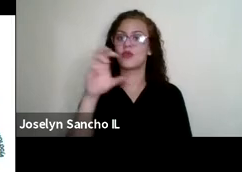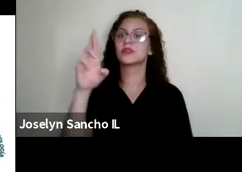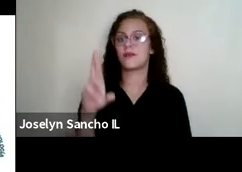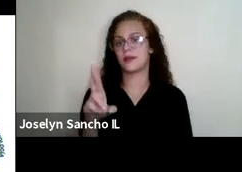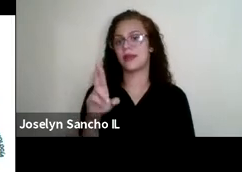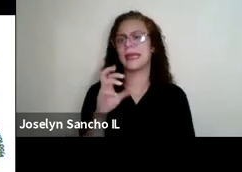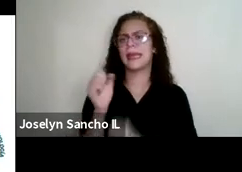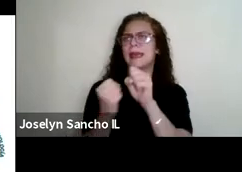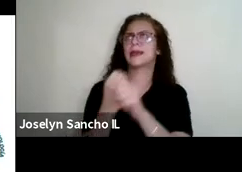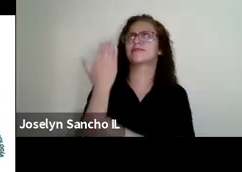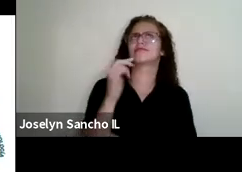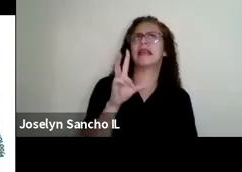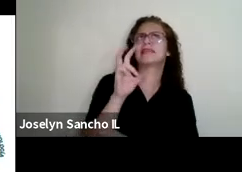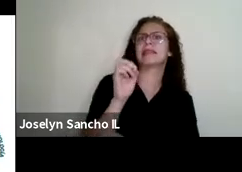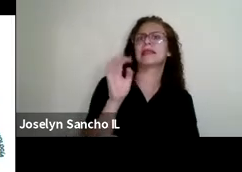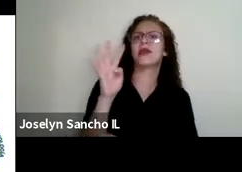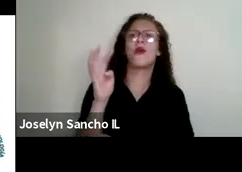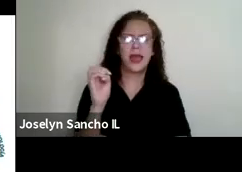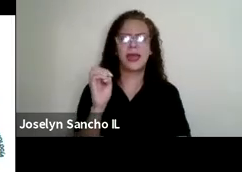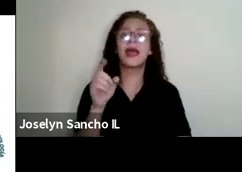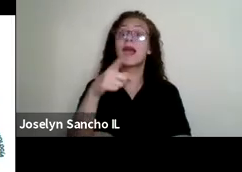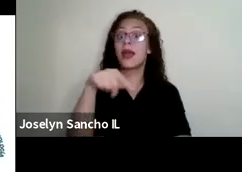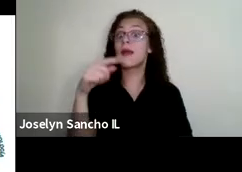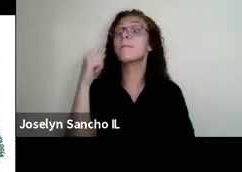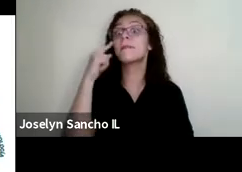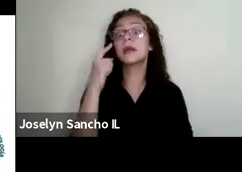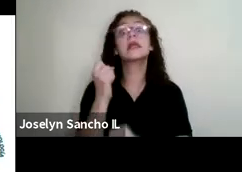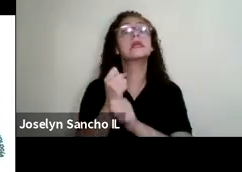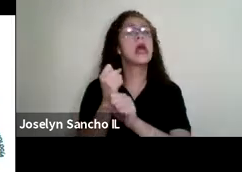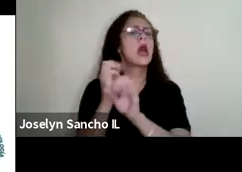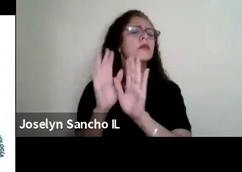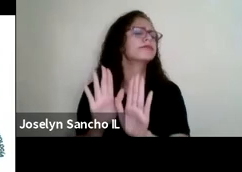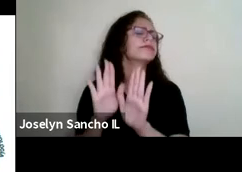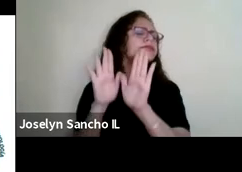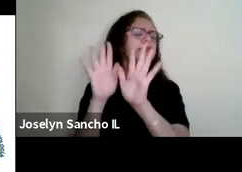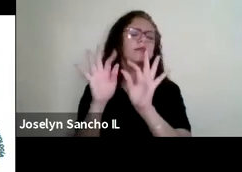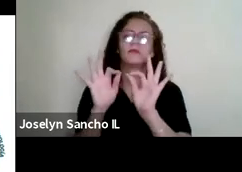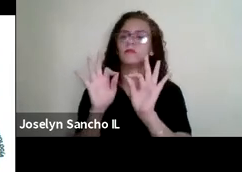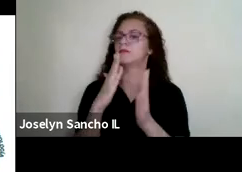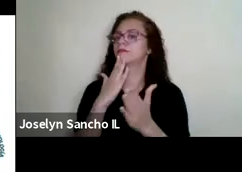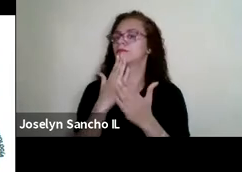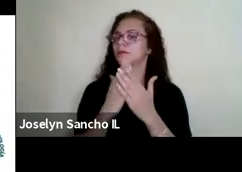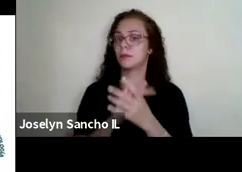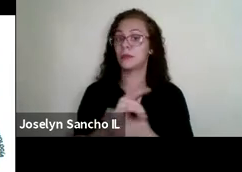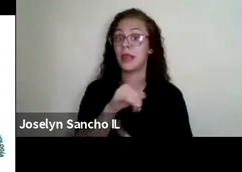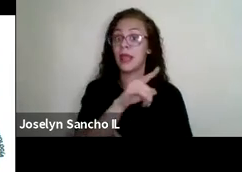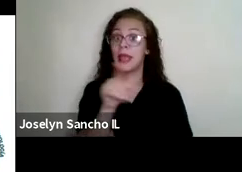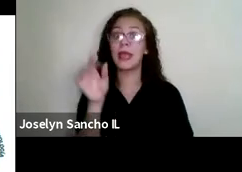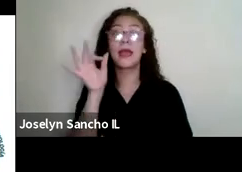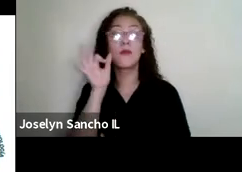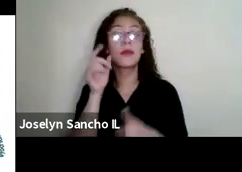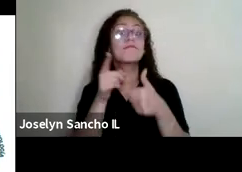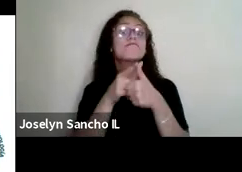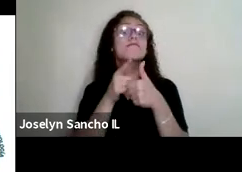en los años 30, 40 y que se consideraba un trabajo sumamente prestigioso. Ellas fueron las